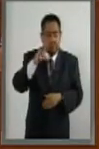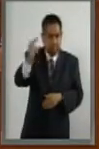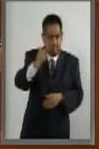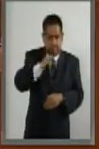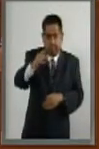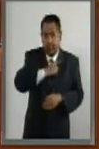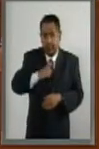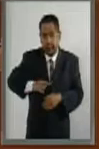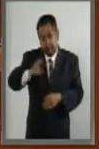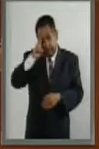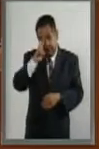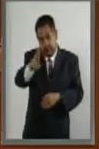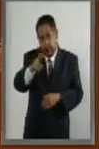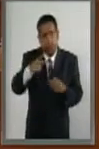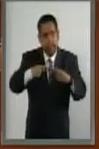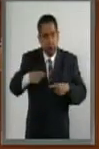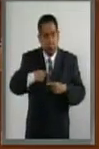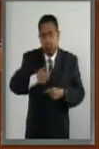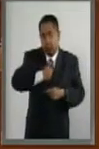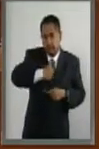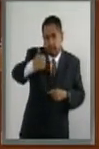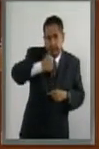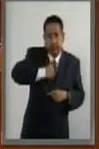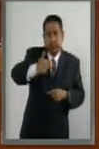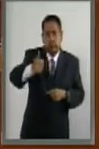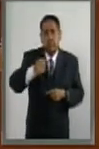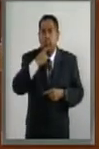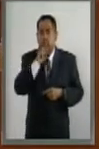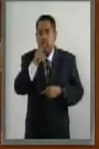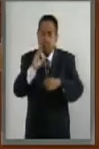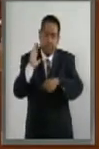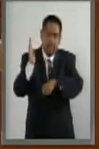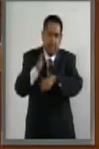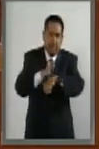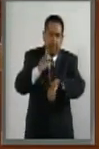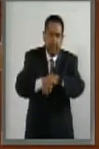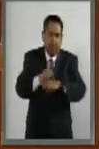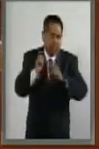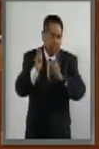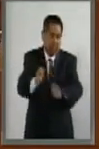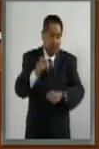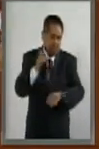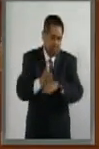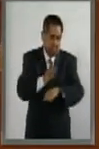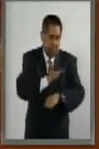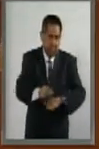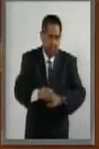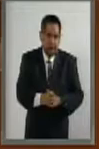los derechos de los pasajeros, así como para aplicar las sanciones que les correspondan.